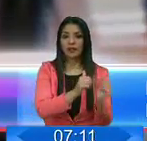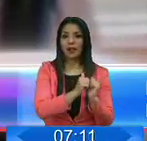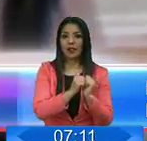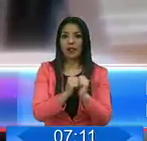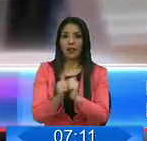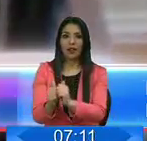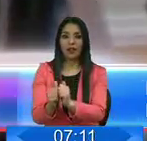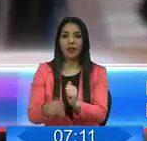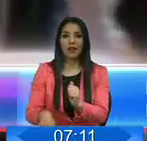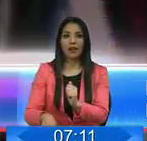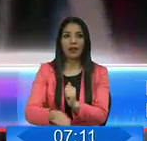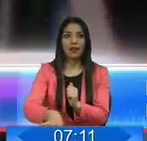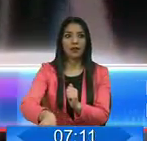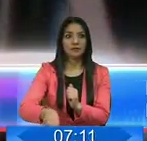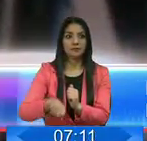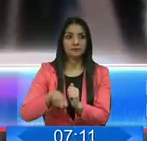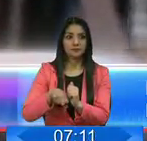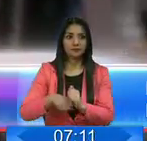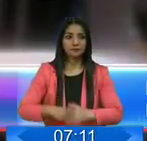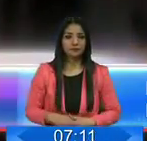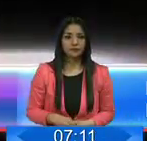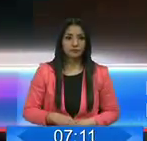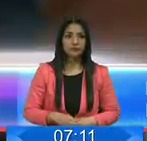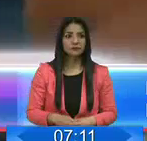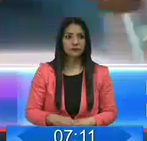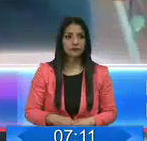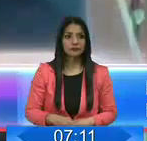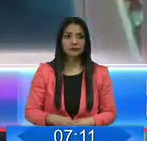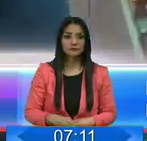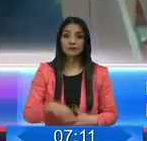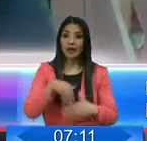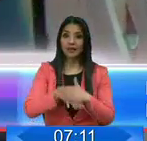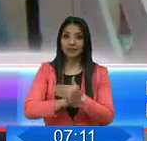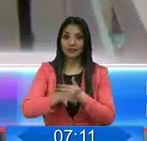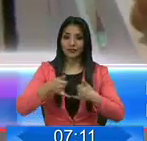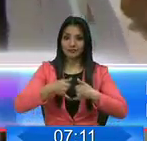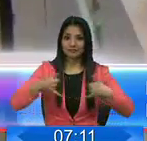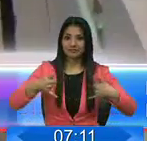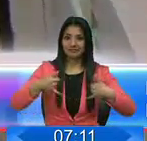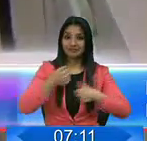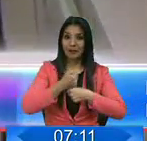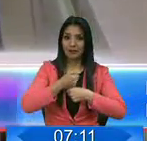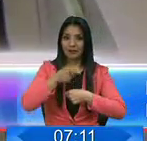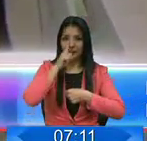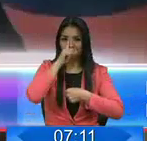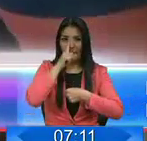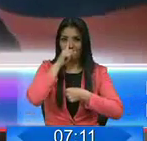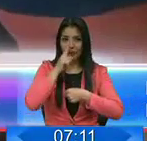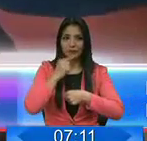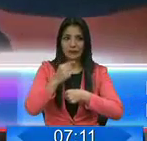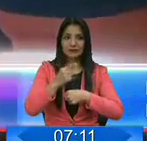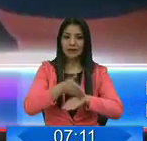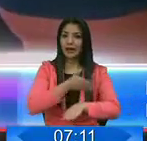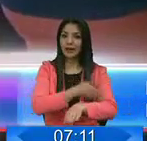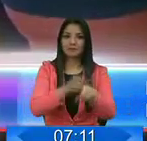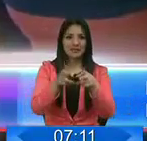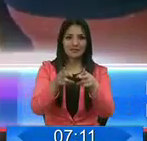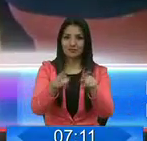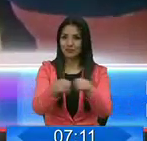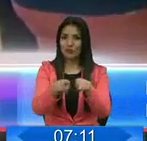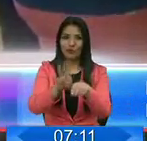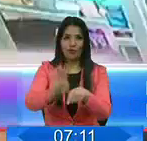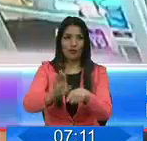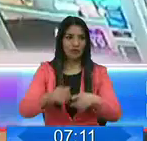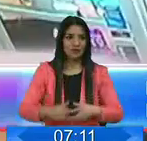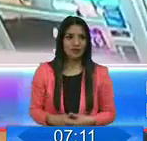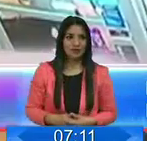objetivo. Quienes trabajan en un local adjunto explican, antes quisieron hacerles el mismo número.